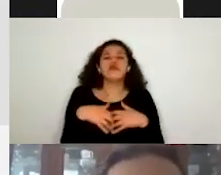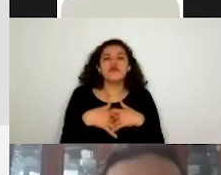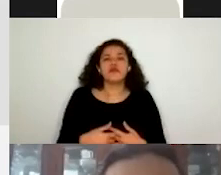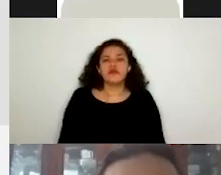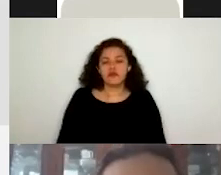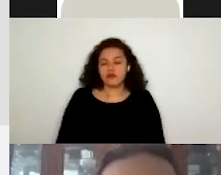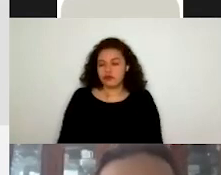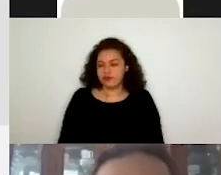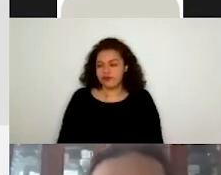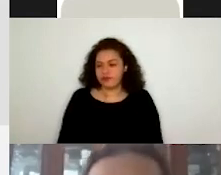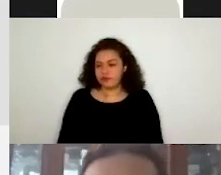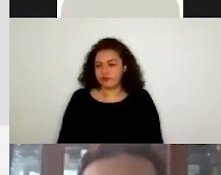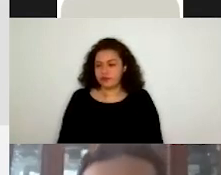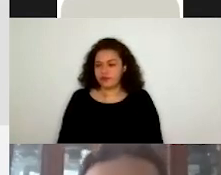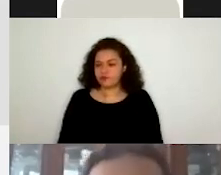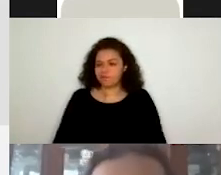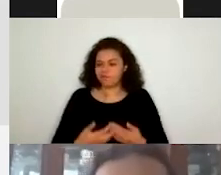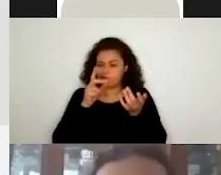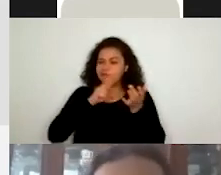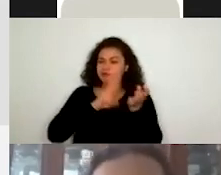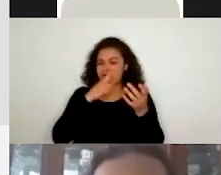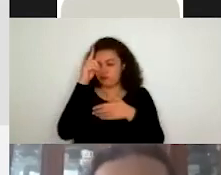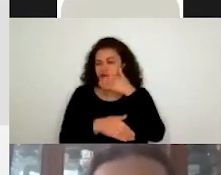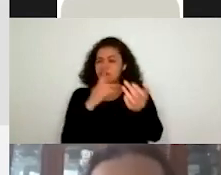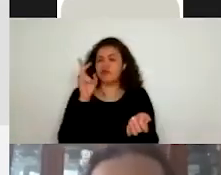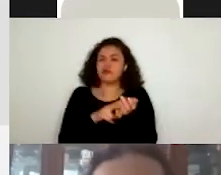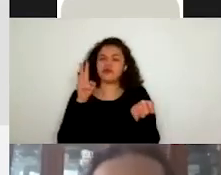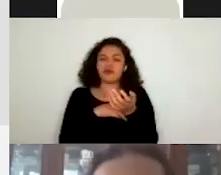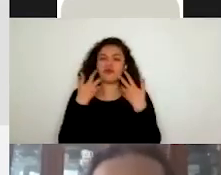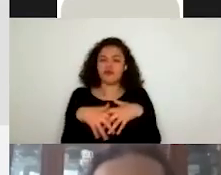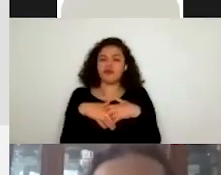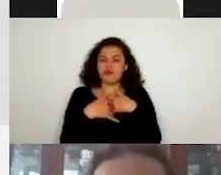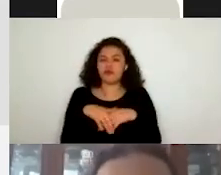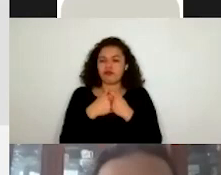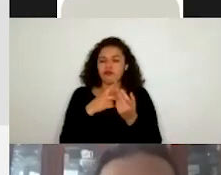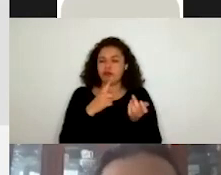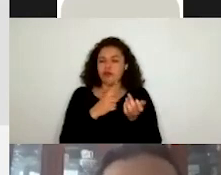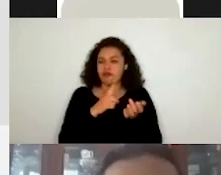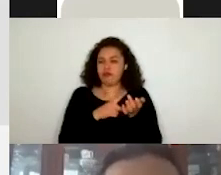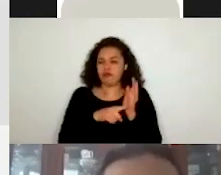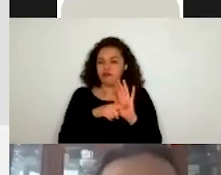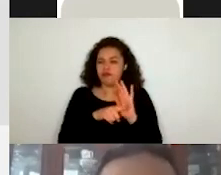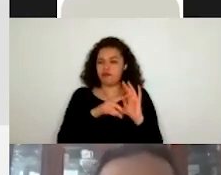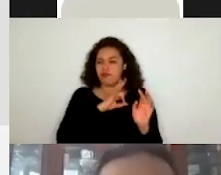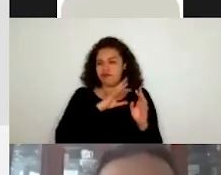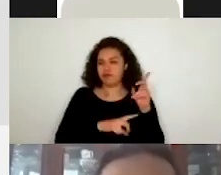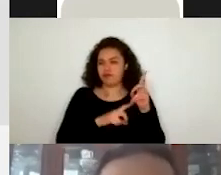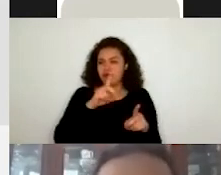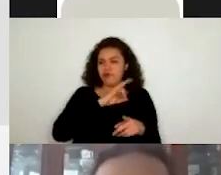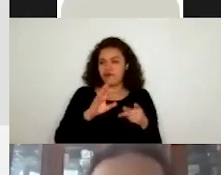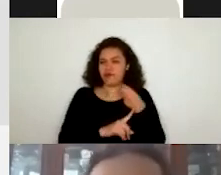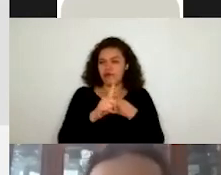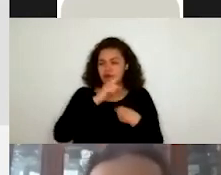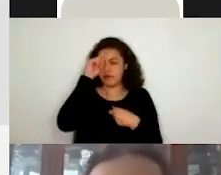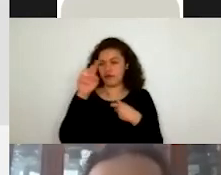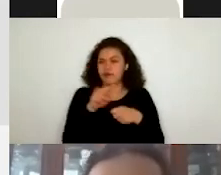se valoran las consecuencias negativas o daños que pueden alterar o afectar de forma diferente la actividad